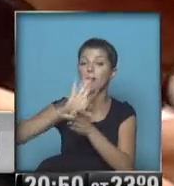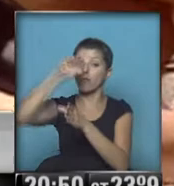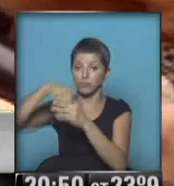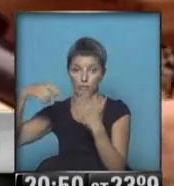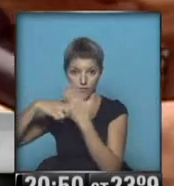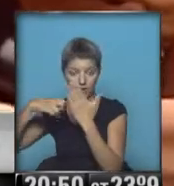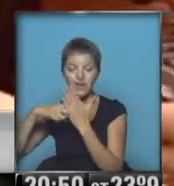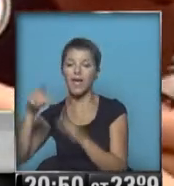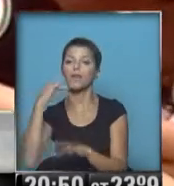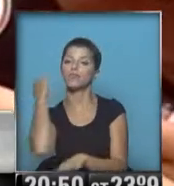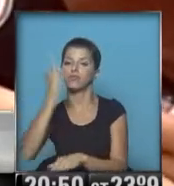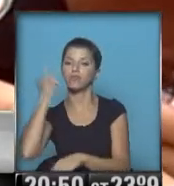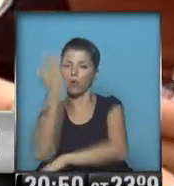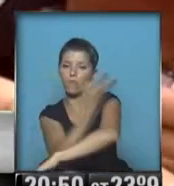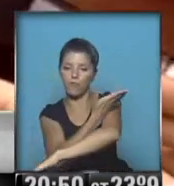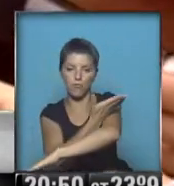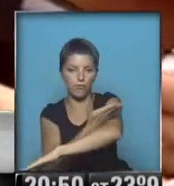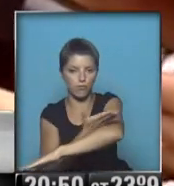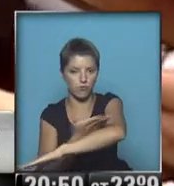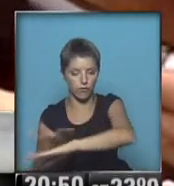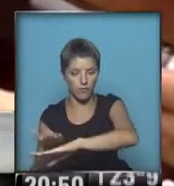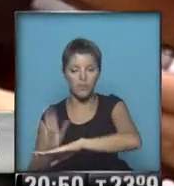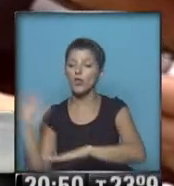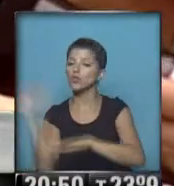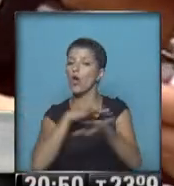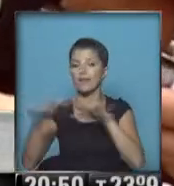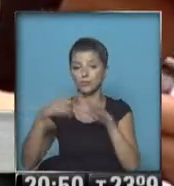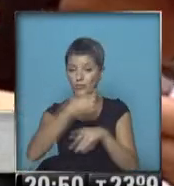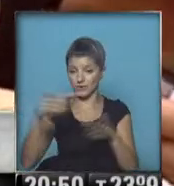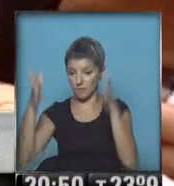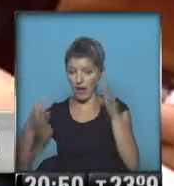decir, hizo un relato contextuado de todo lo que sucedió esa semana y de su inocencia.